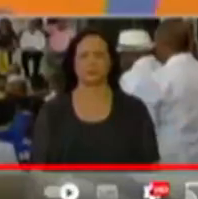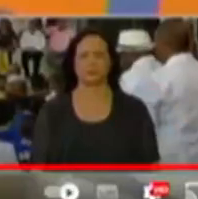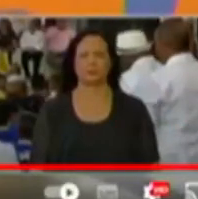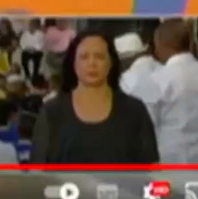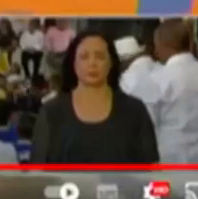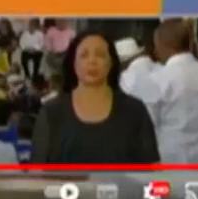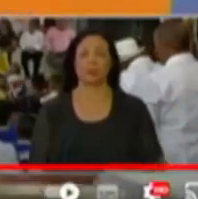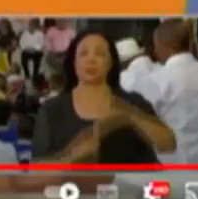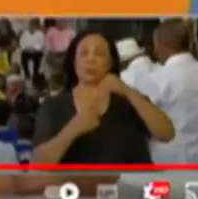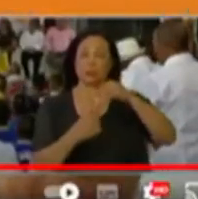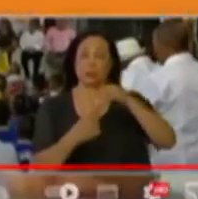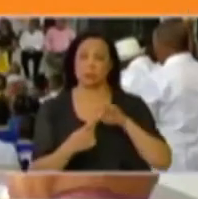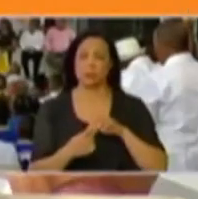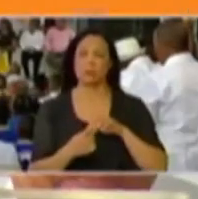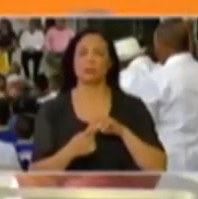Excelentísimo